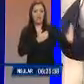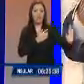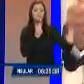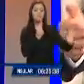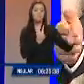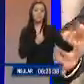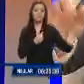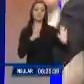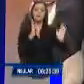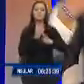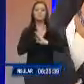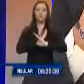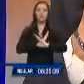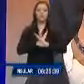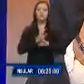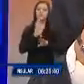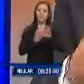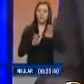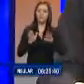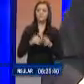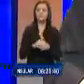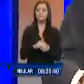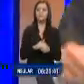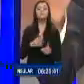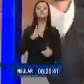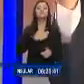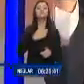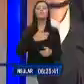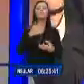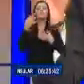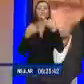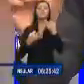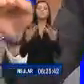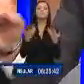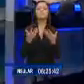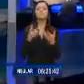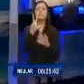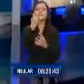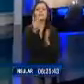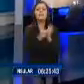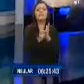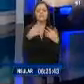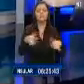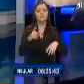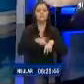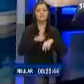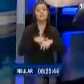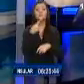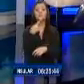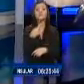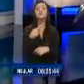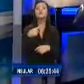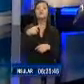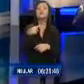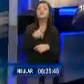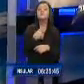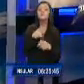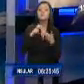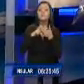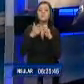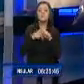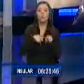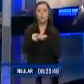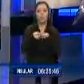una acción de protección. Ok, vamos ¿sobre qué voy a plantear yo? Sobre, sobre las irregularidades presentadas